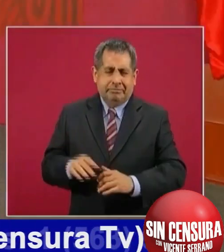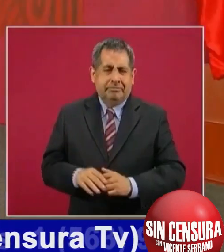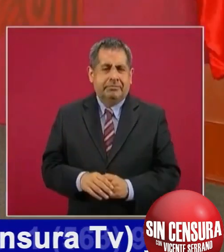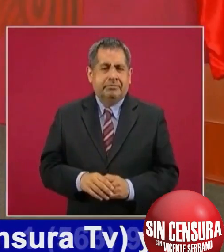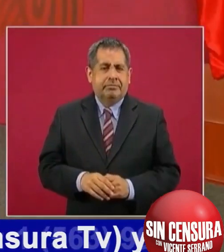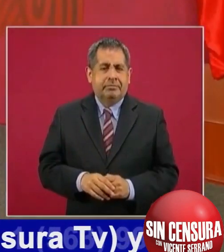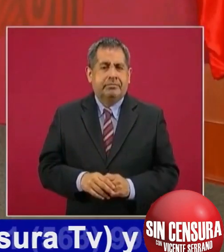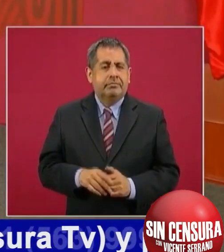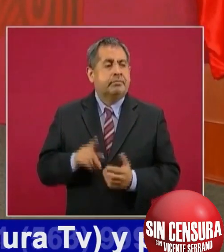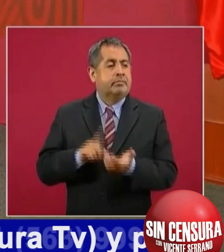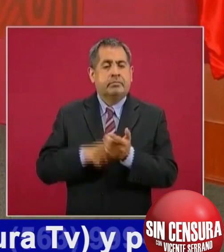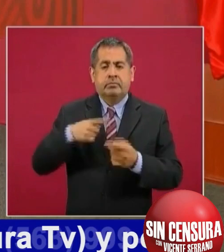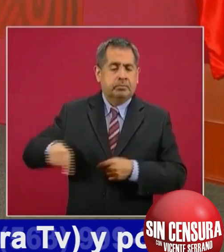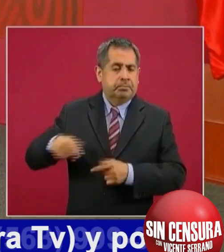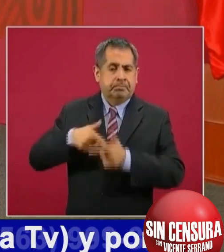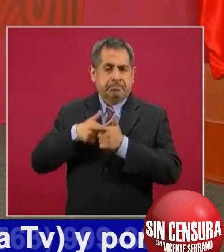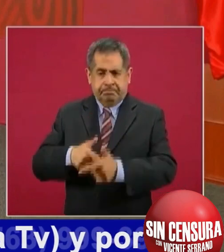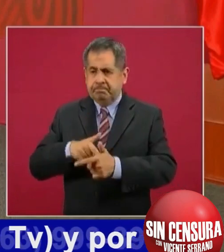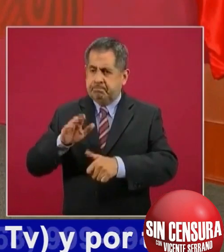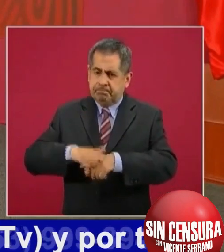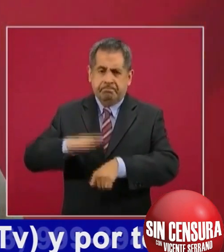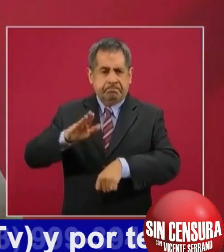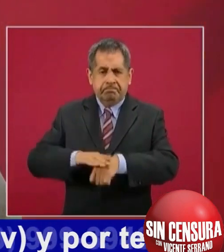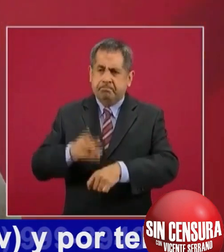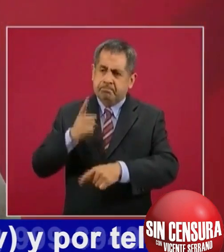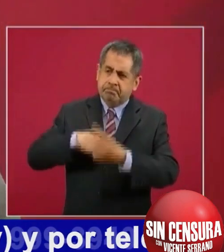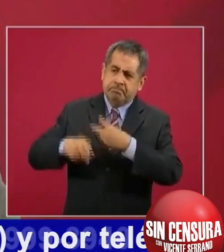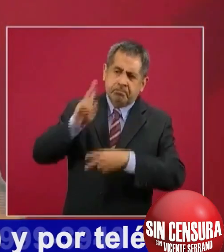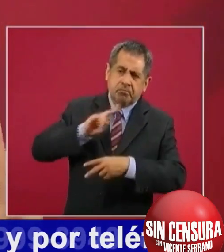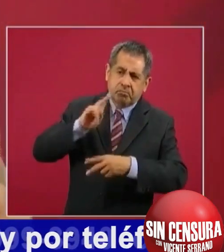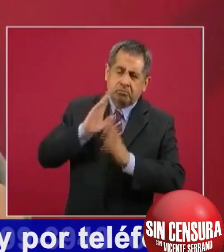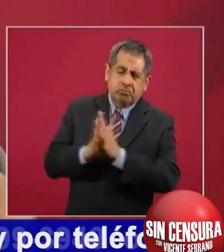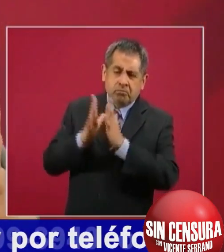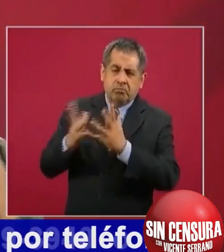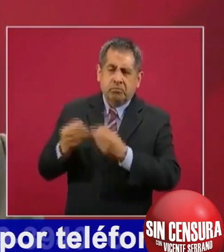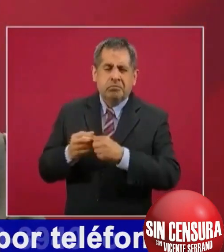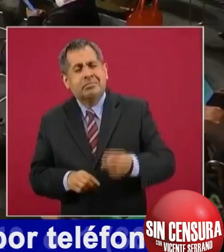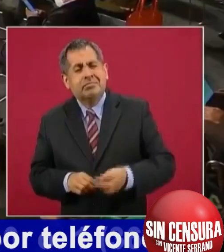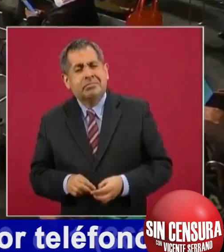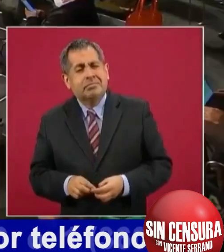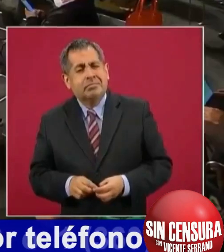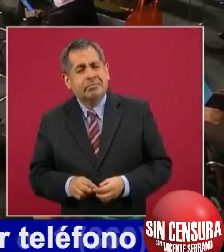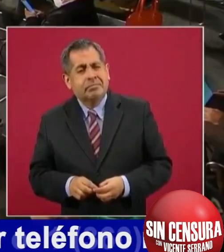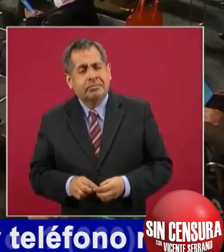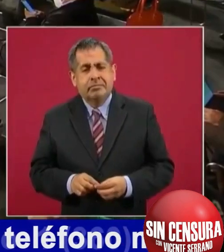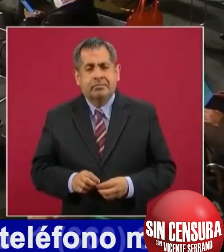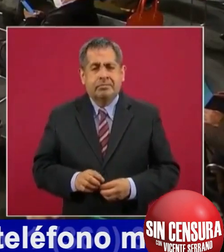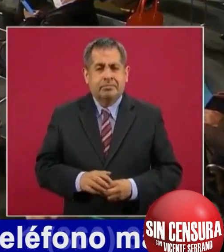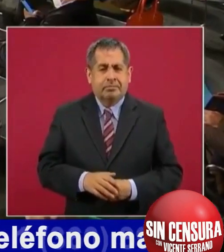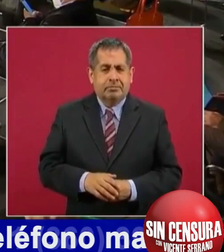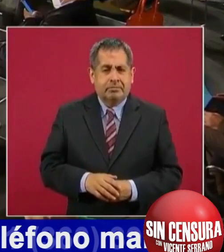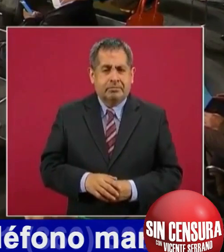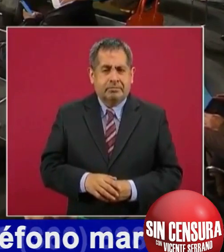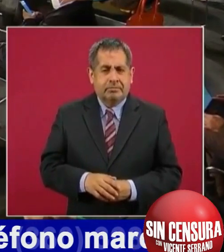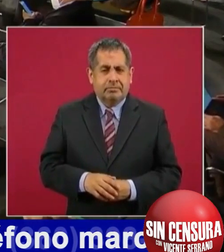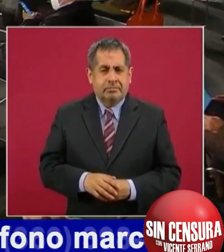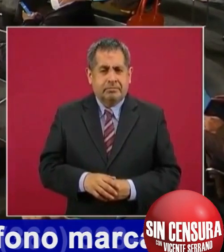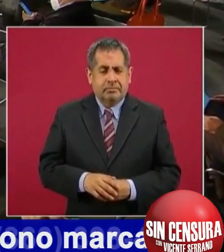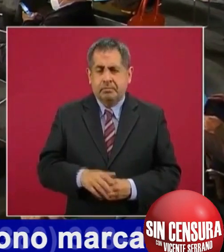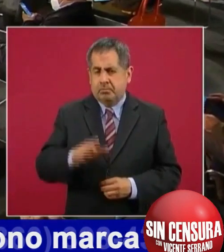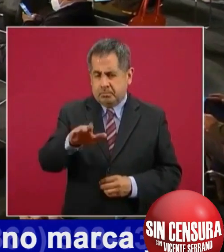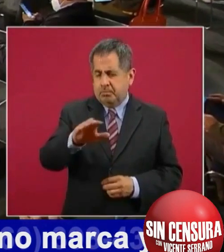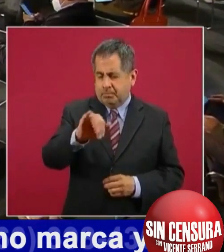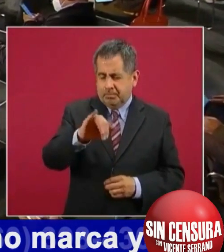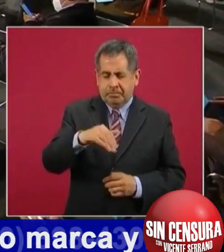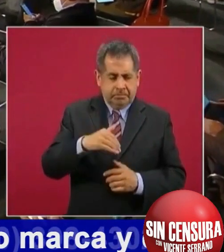entonces nosotros sí vamos a seguir abriendo los espacios. Lo otro que preguntabas, sí, hay una reforma